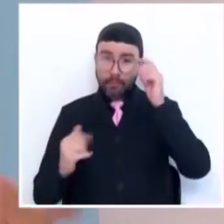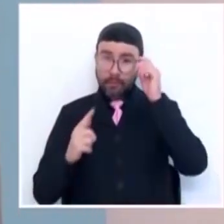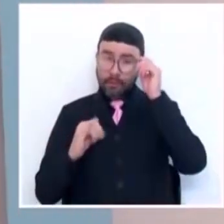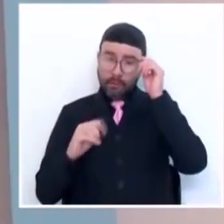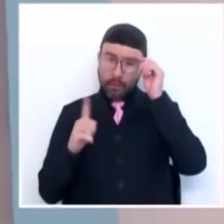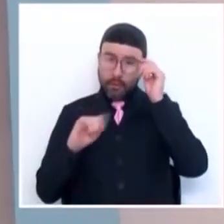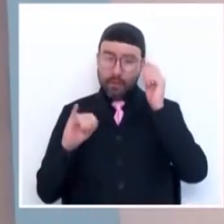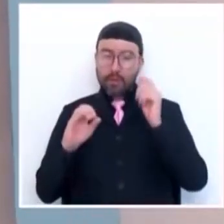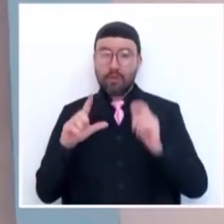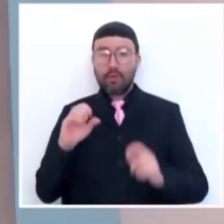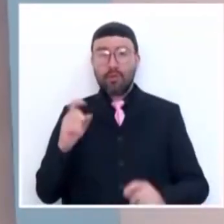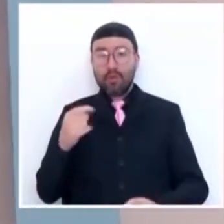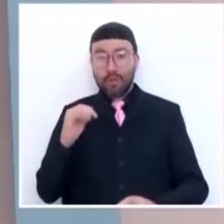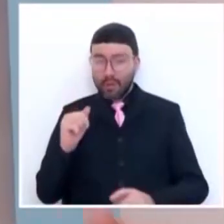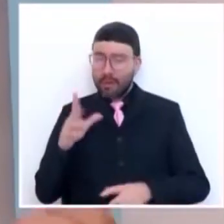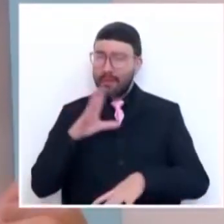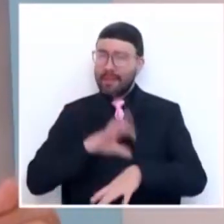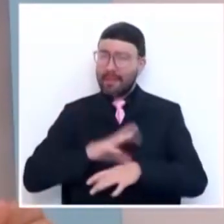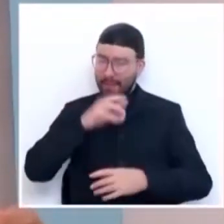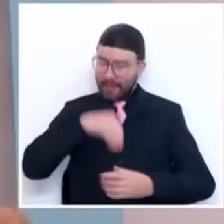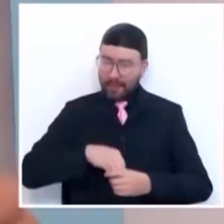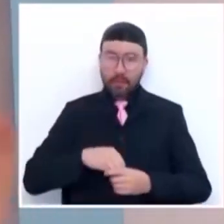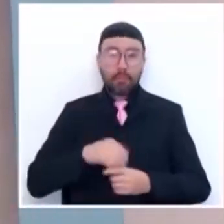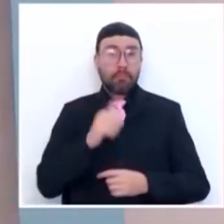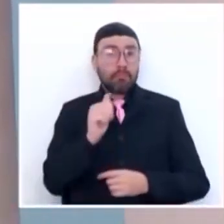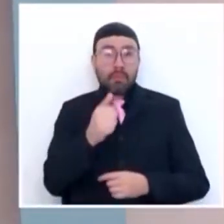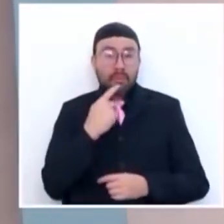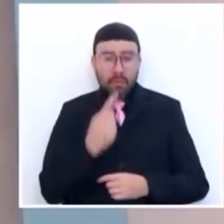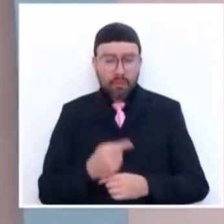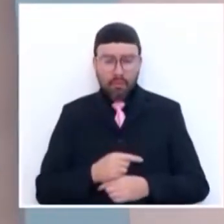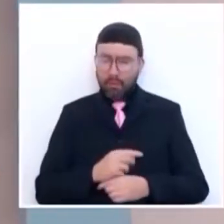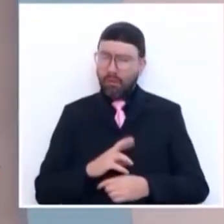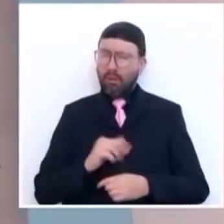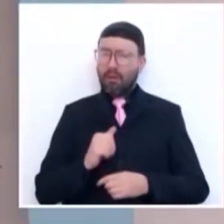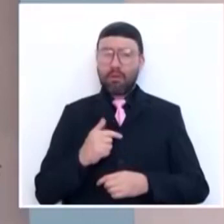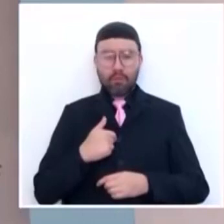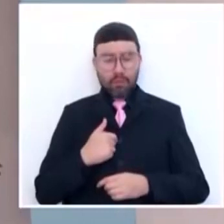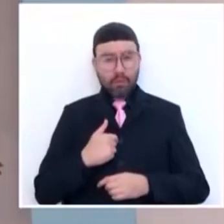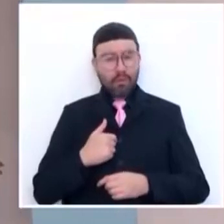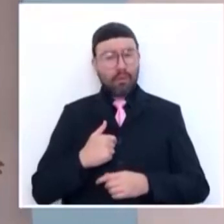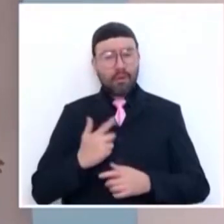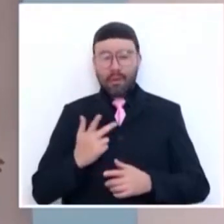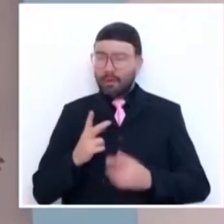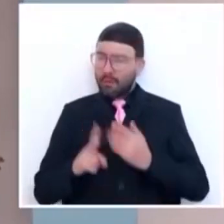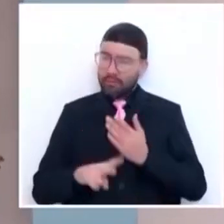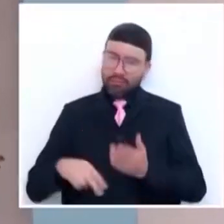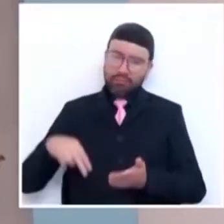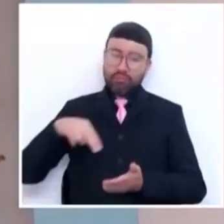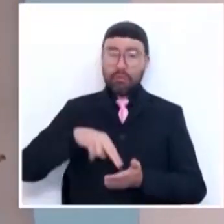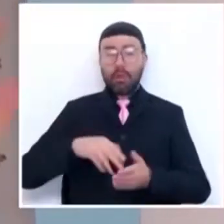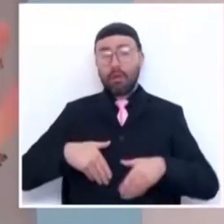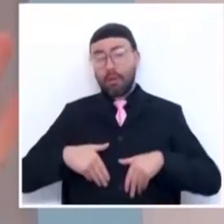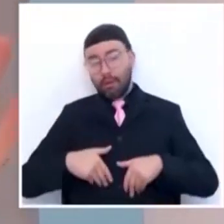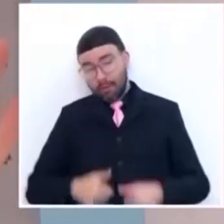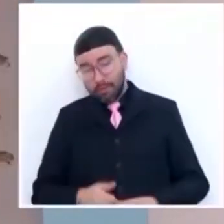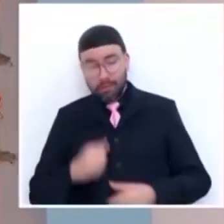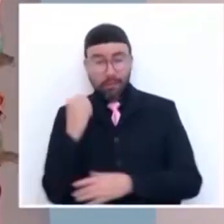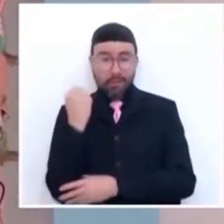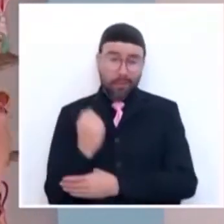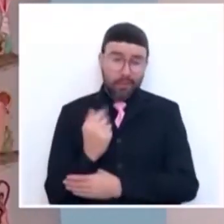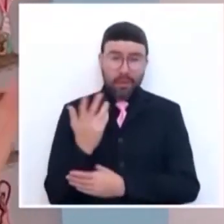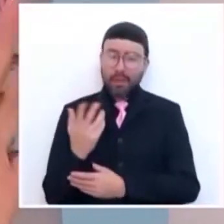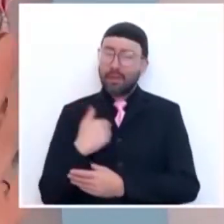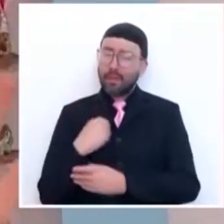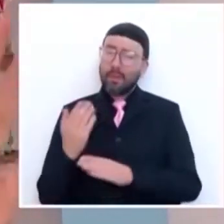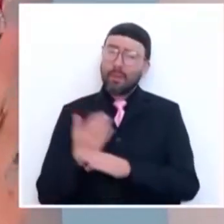desde la medicina interna, porque muchos de ustedes podrán decir, tan raro, y me levanté sin energía, sin ánimo, tuve un problema X con